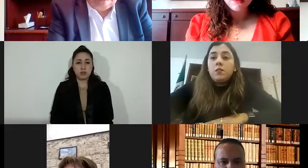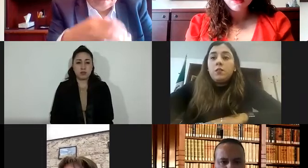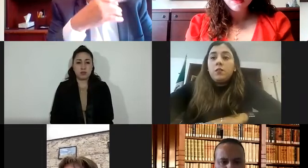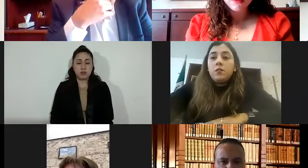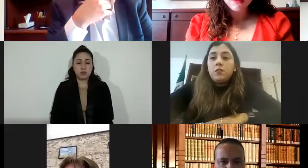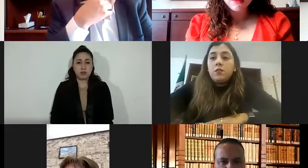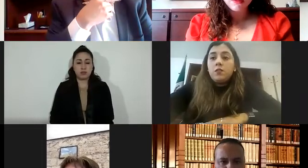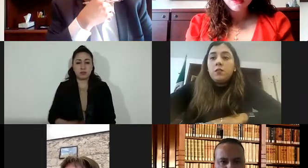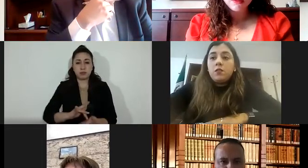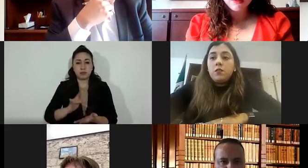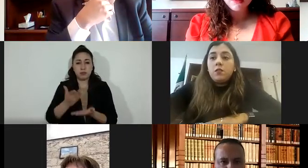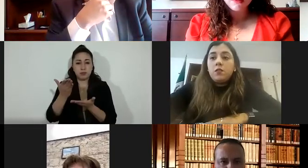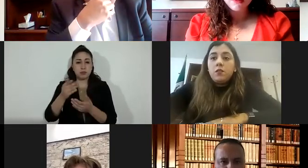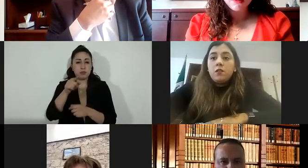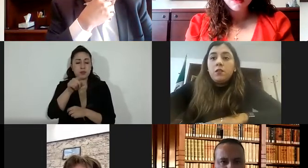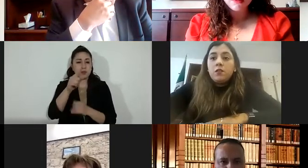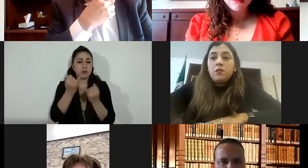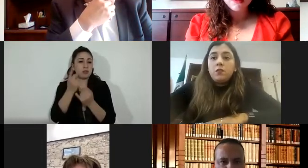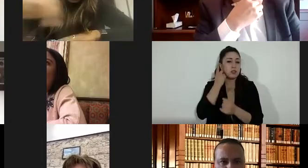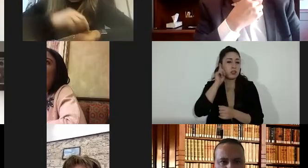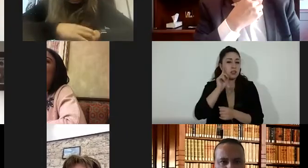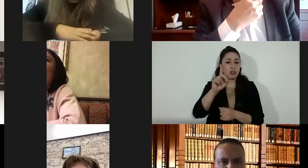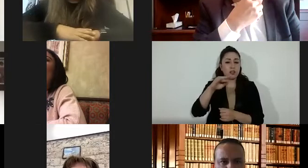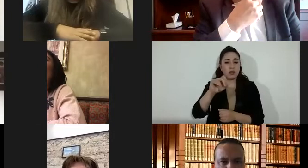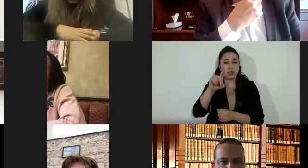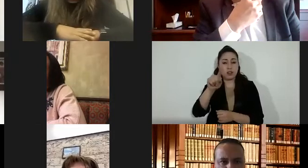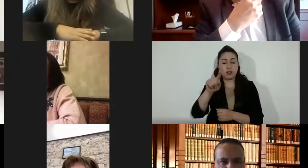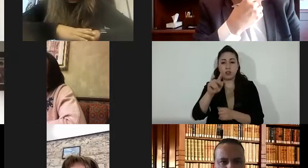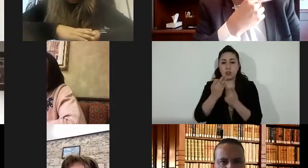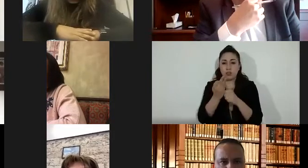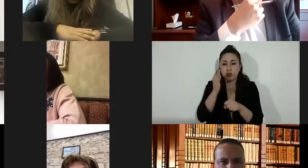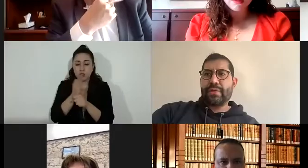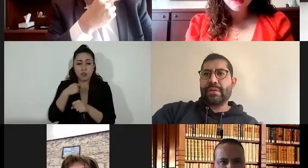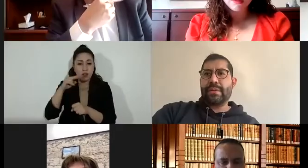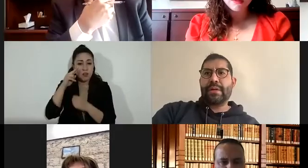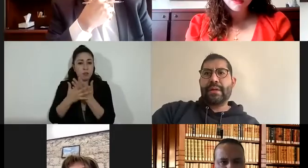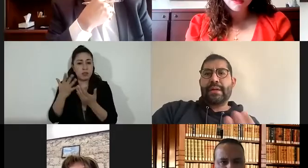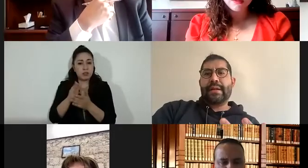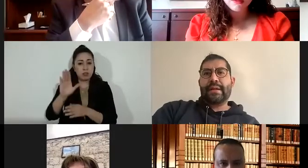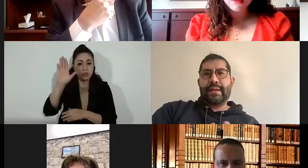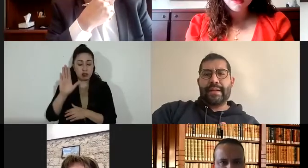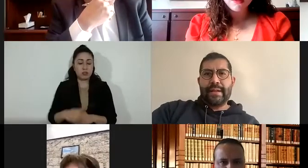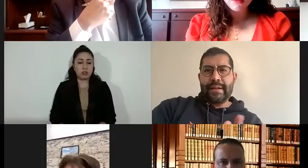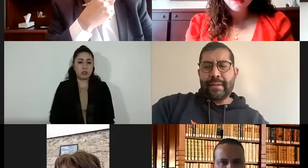Gracias. La diputada Daniela también está levantando la mano, me parece. Le agradezco mucho,